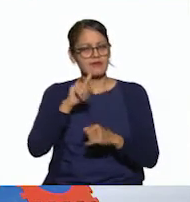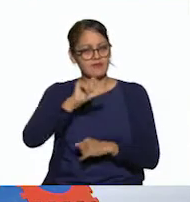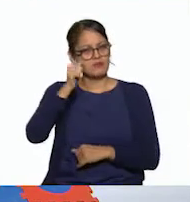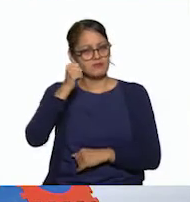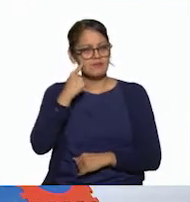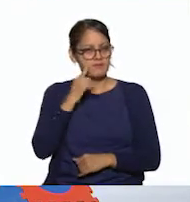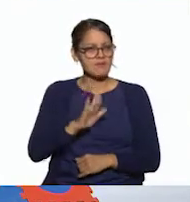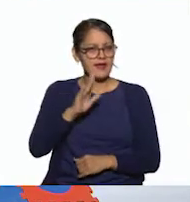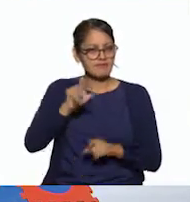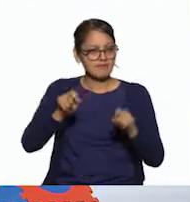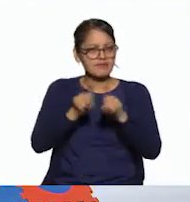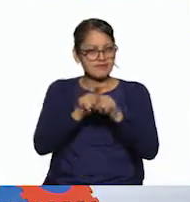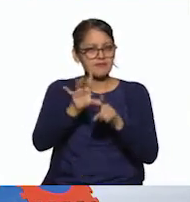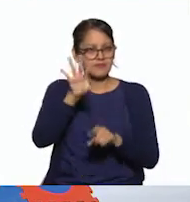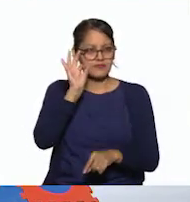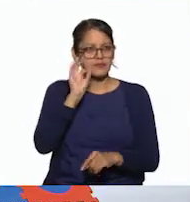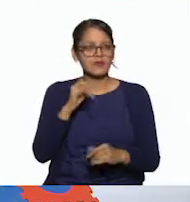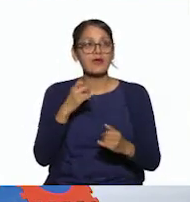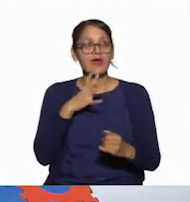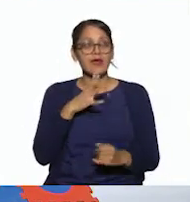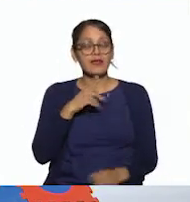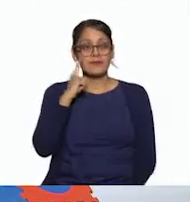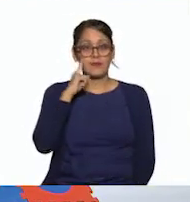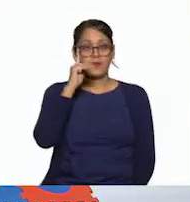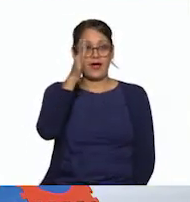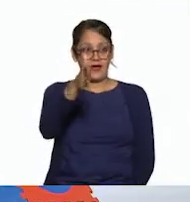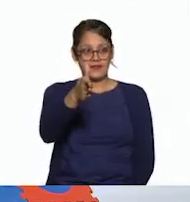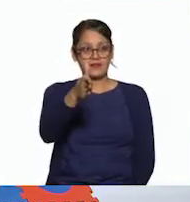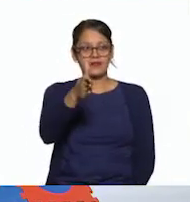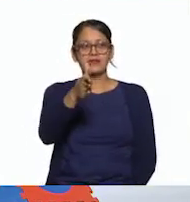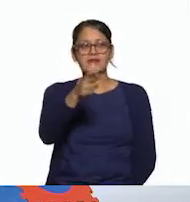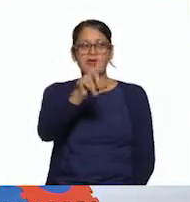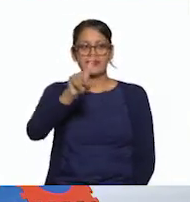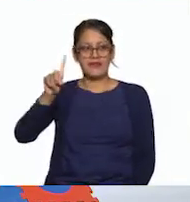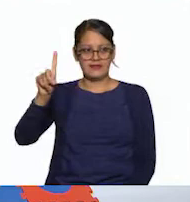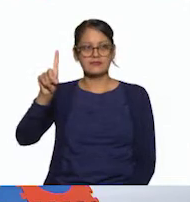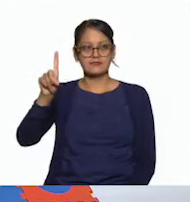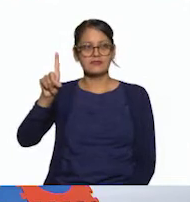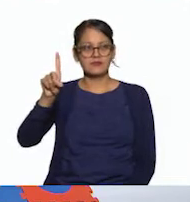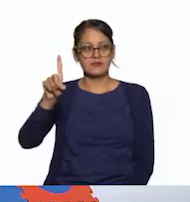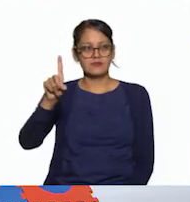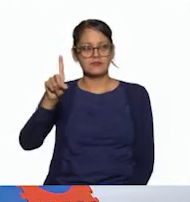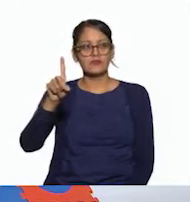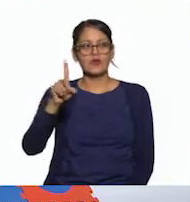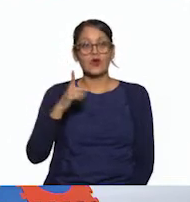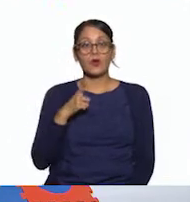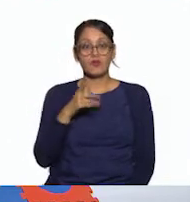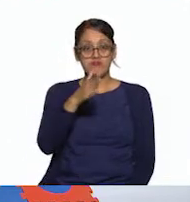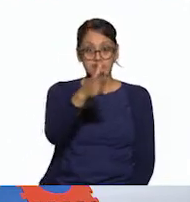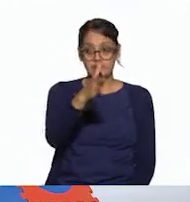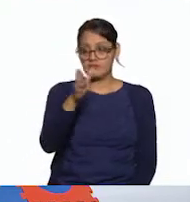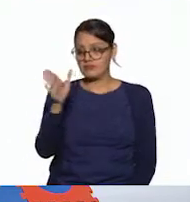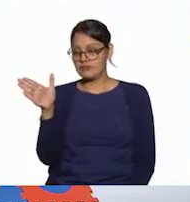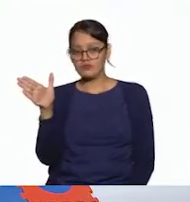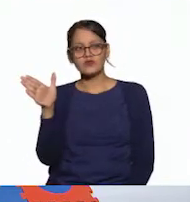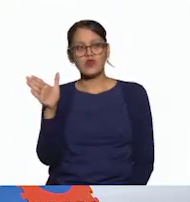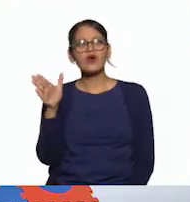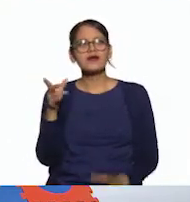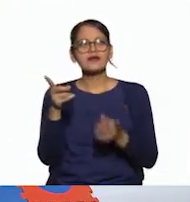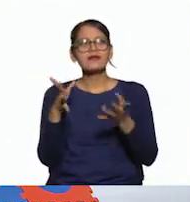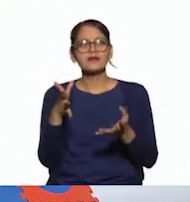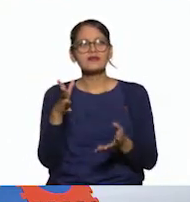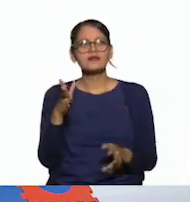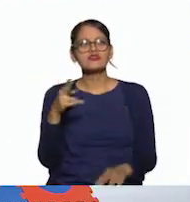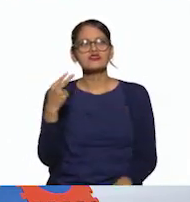en esta dirección. A ver, me parece bien. Tenemos aquí adelante y tenemos aquí a la derecha. Aquí. Entonces, derecha. Como no es ni adelante ni es derecha, vamos